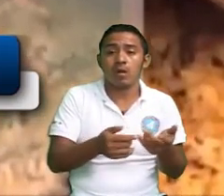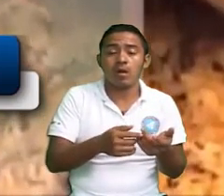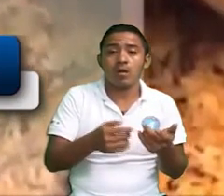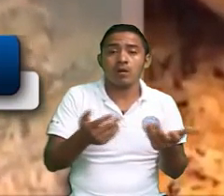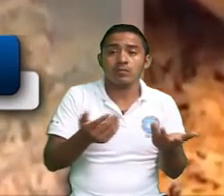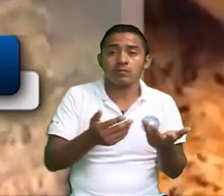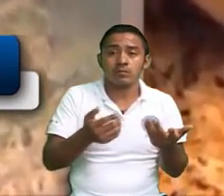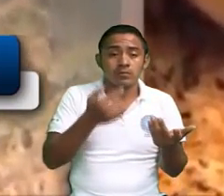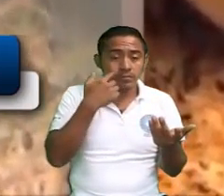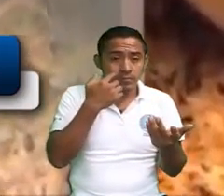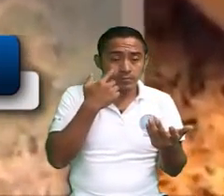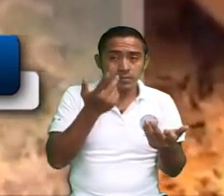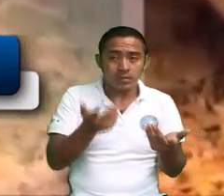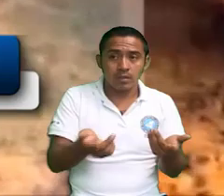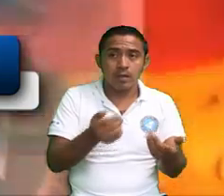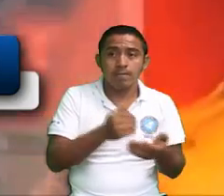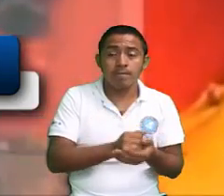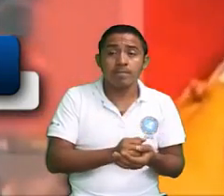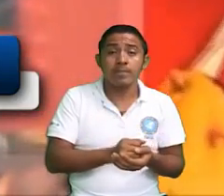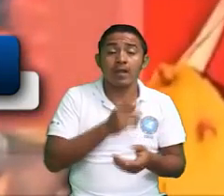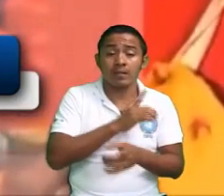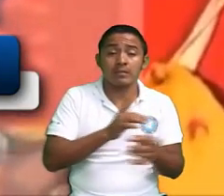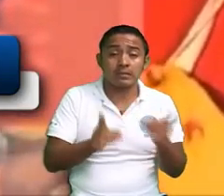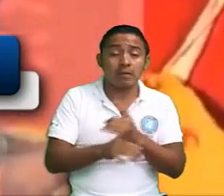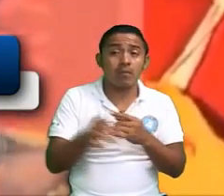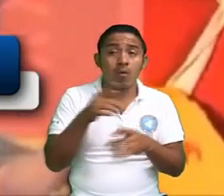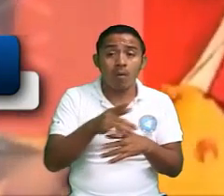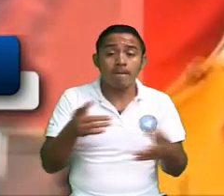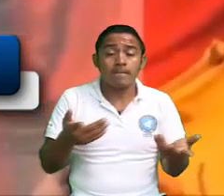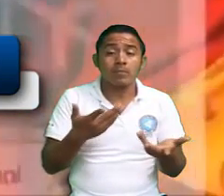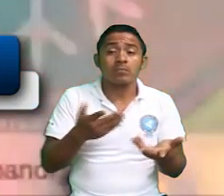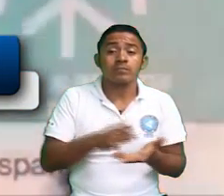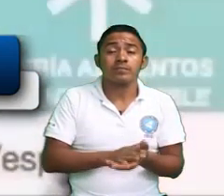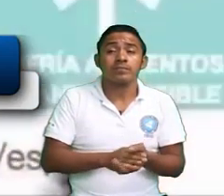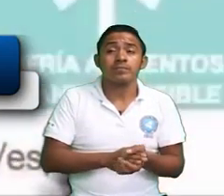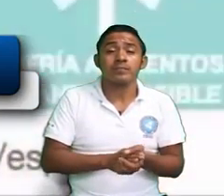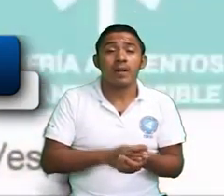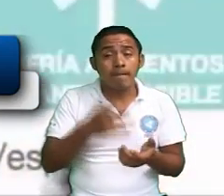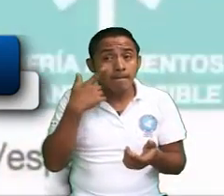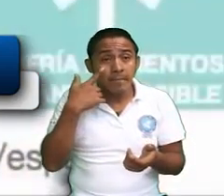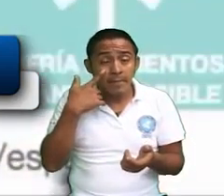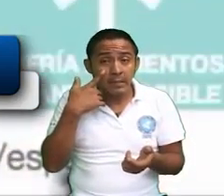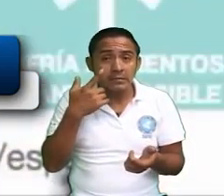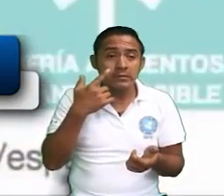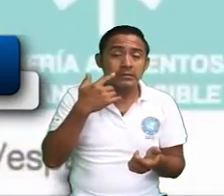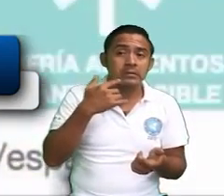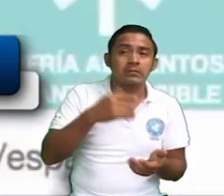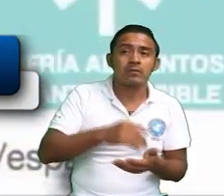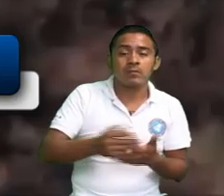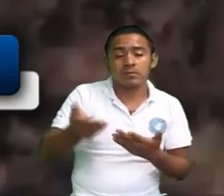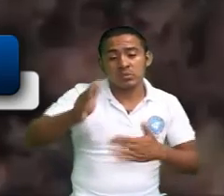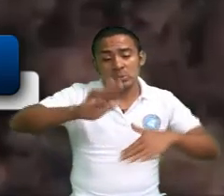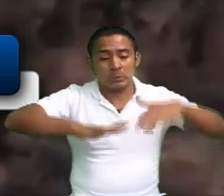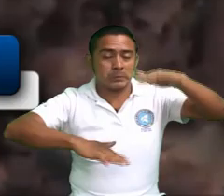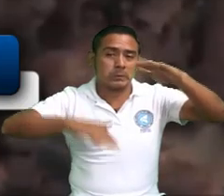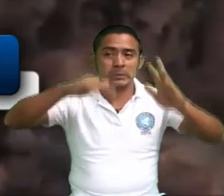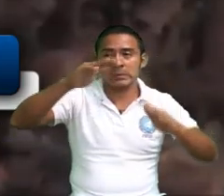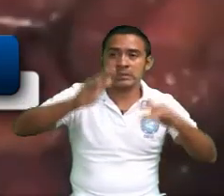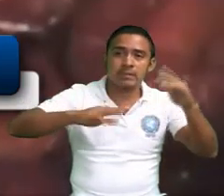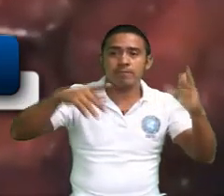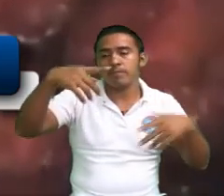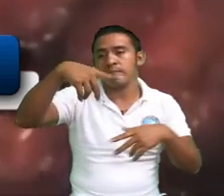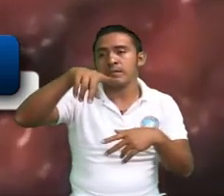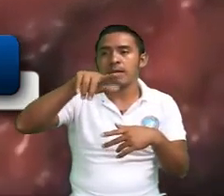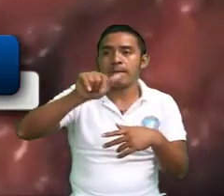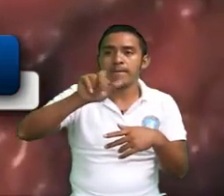estos pacientes. Se les tiene que pedir a estos trabajadores coprocultivo para ver si no tienen variedades de parásitos que pueden ser transmitidos